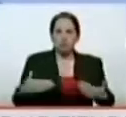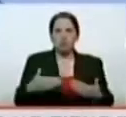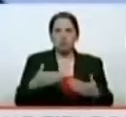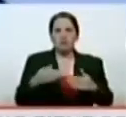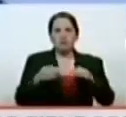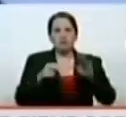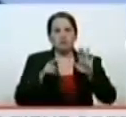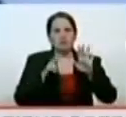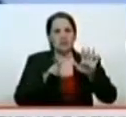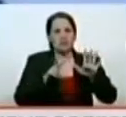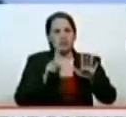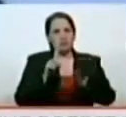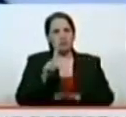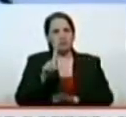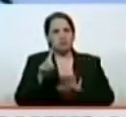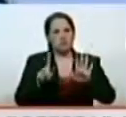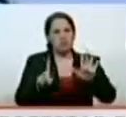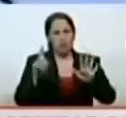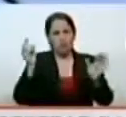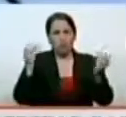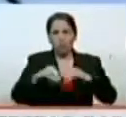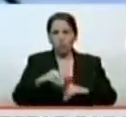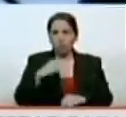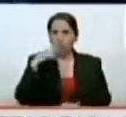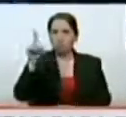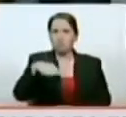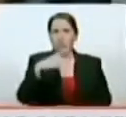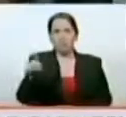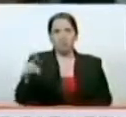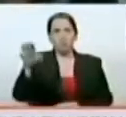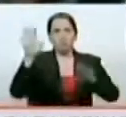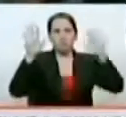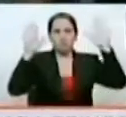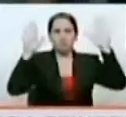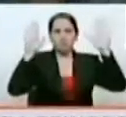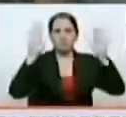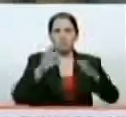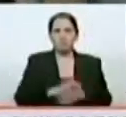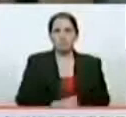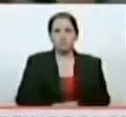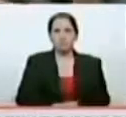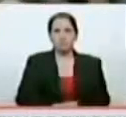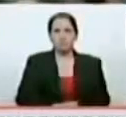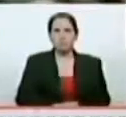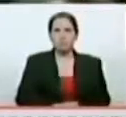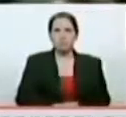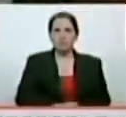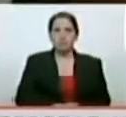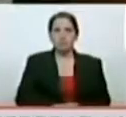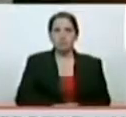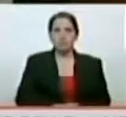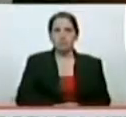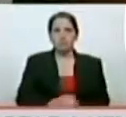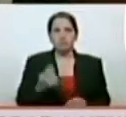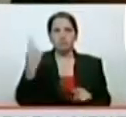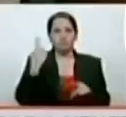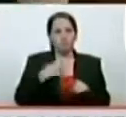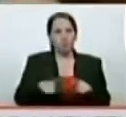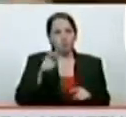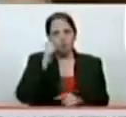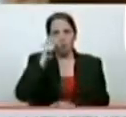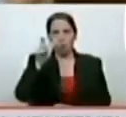9.780.716. Los constituyentes que estén de acuerdo a hacerlo con la señal de costumbre, aprobado. Ciudadano Américo,